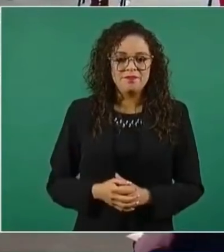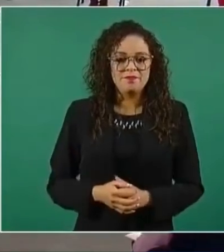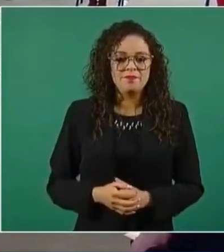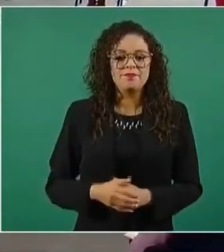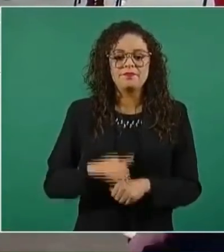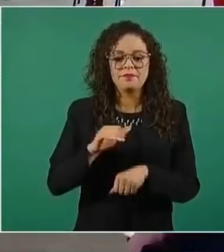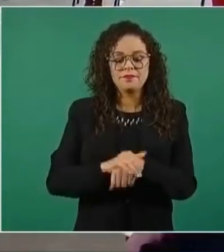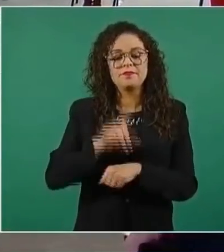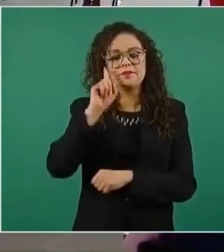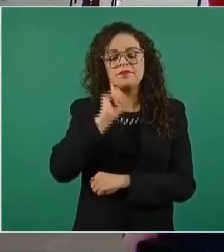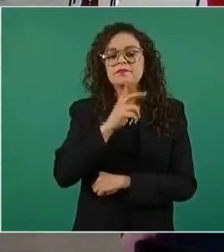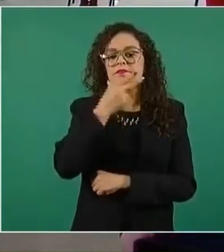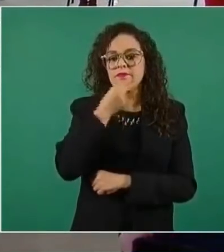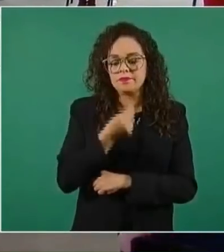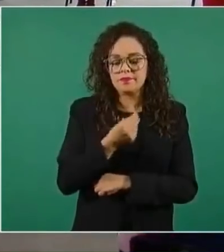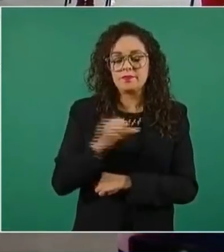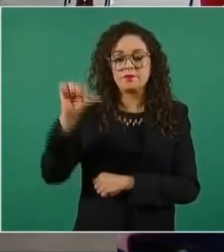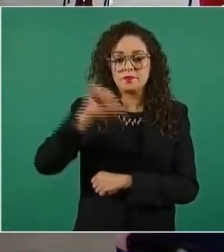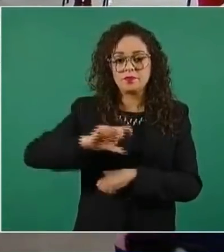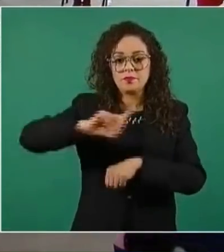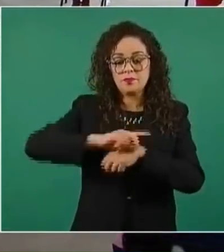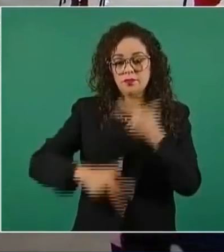hoy 13 de agosto,